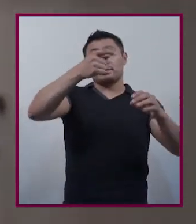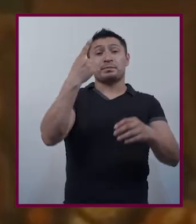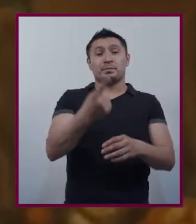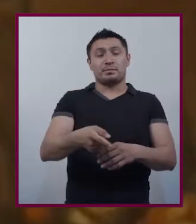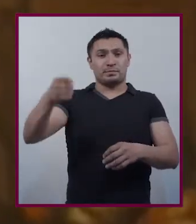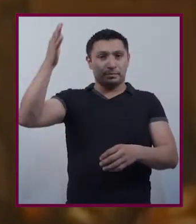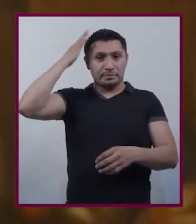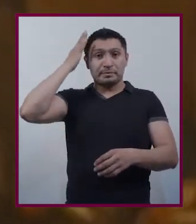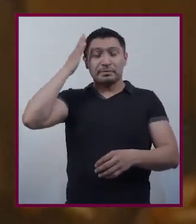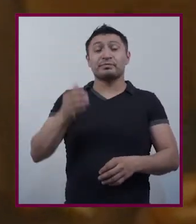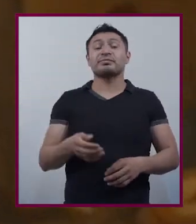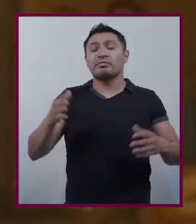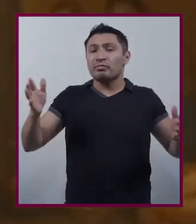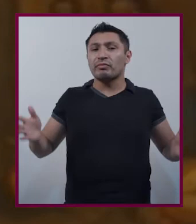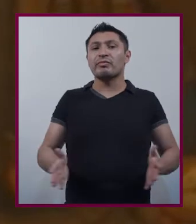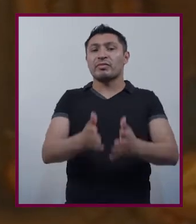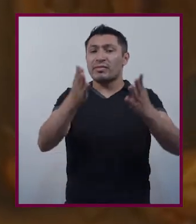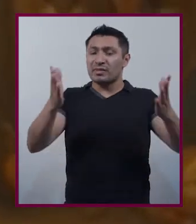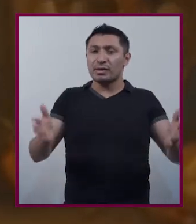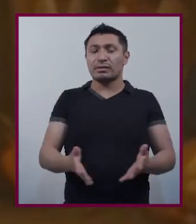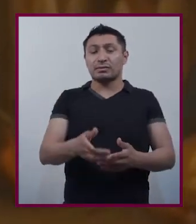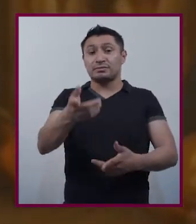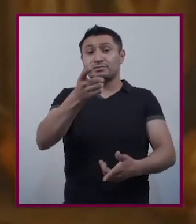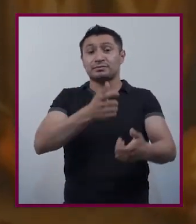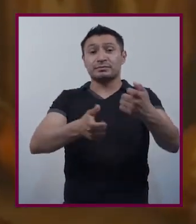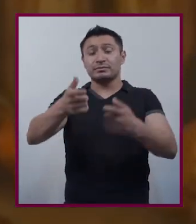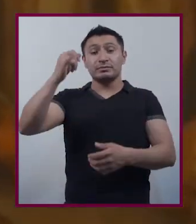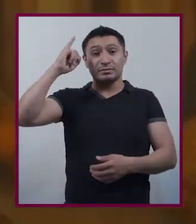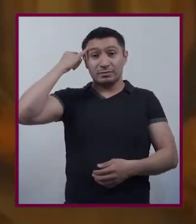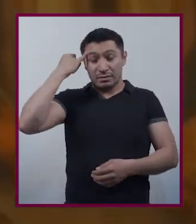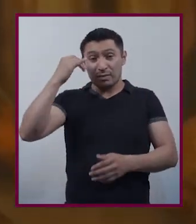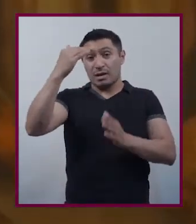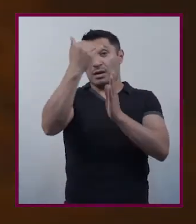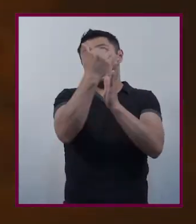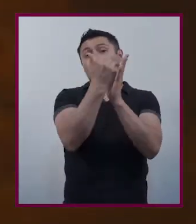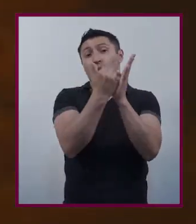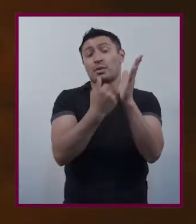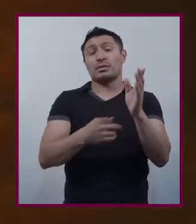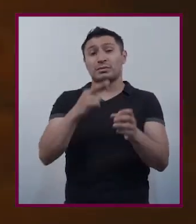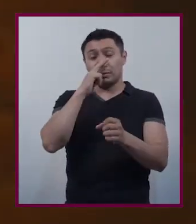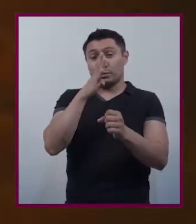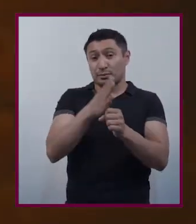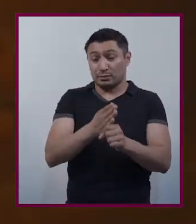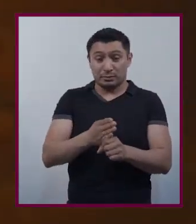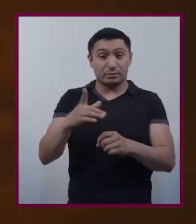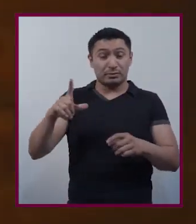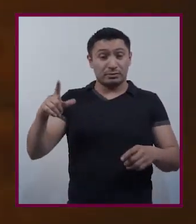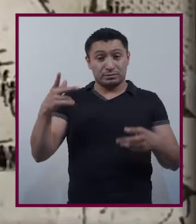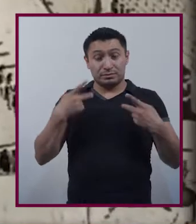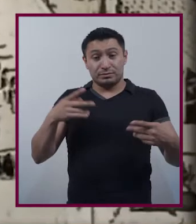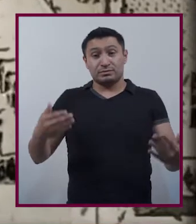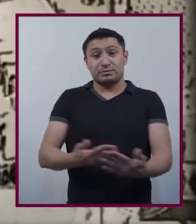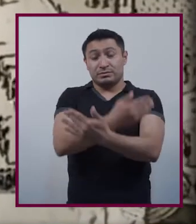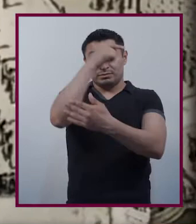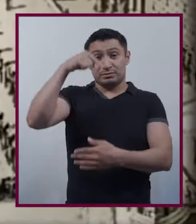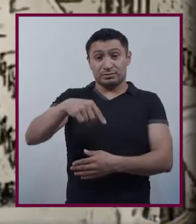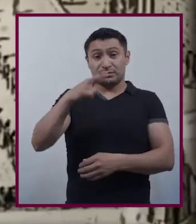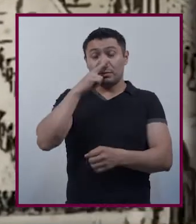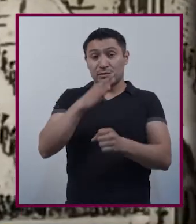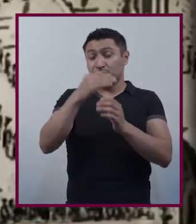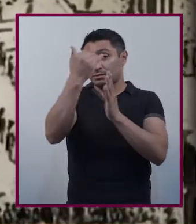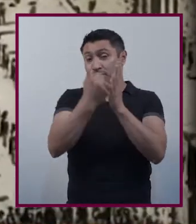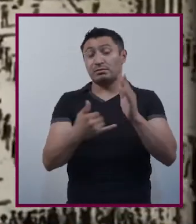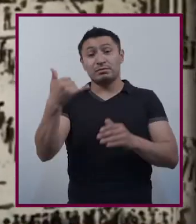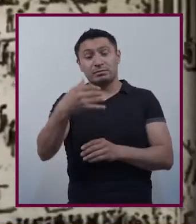dirigente, incrementó el tributo de los indígenas, redujo los cargos que poseían los criollos y colocó a